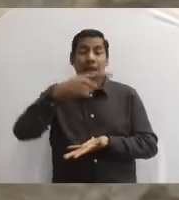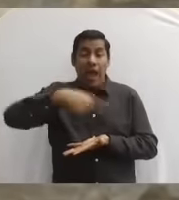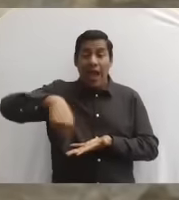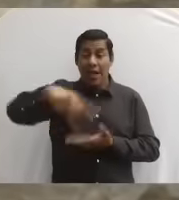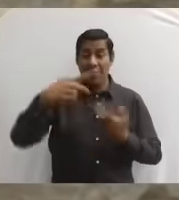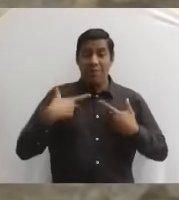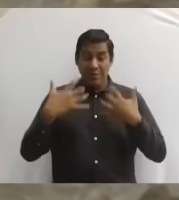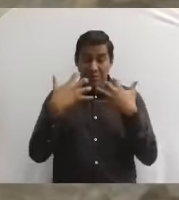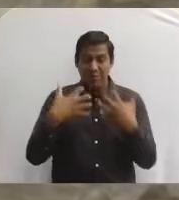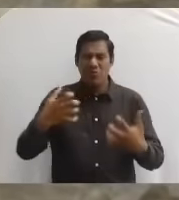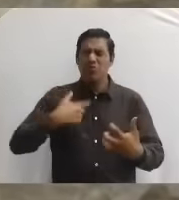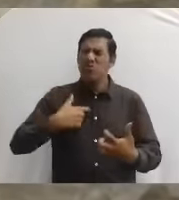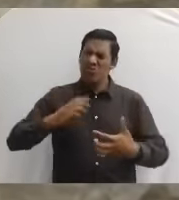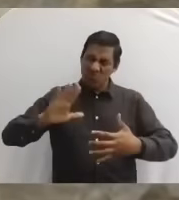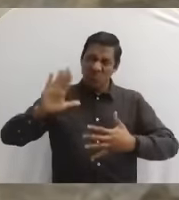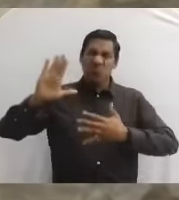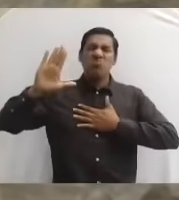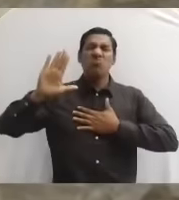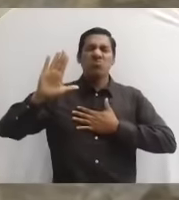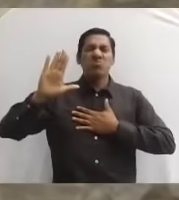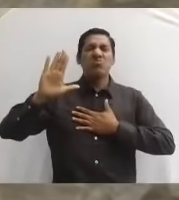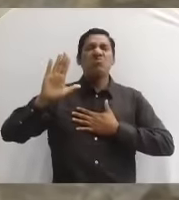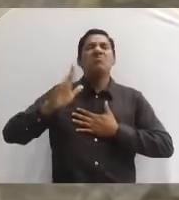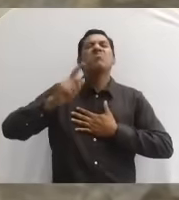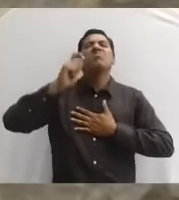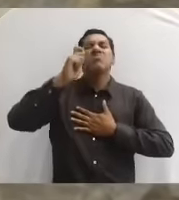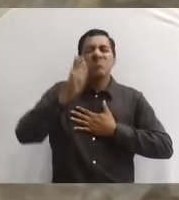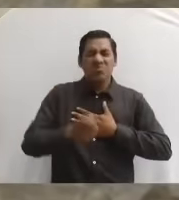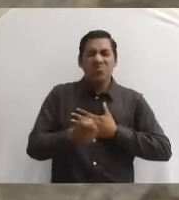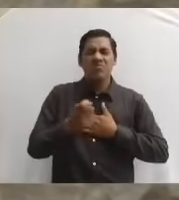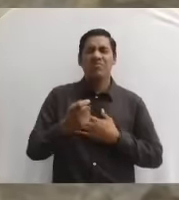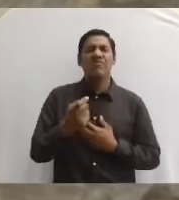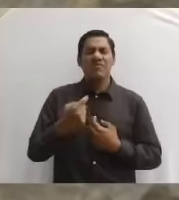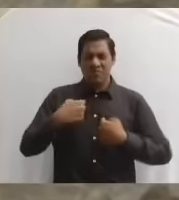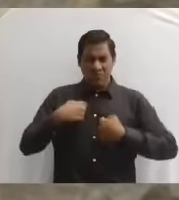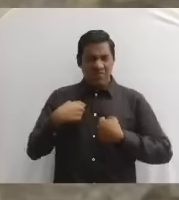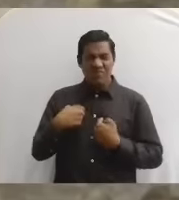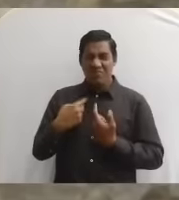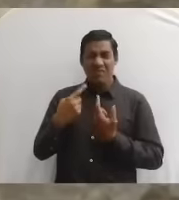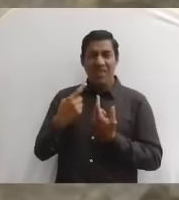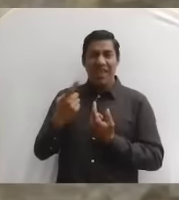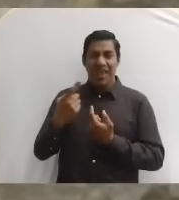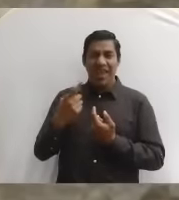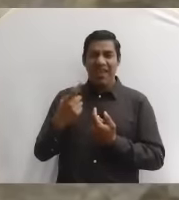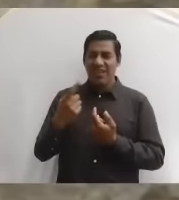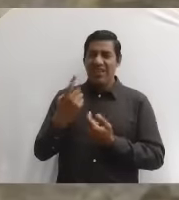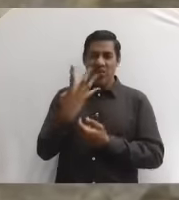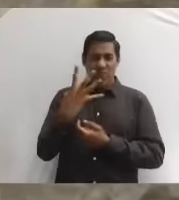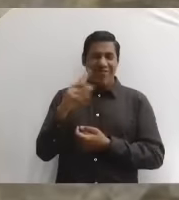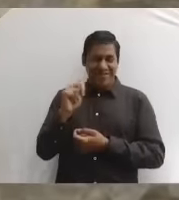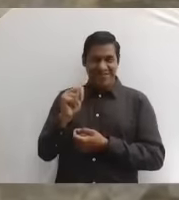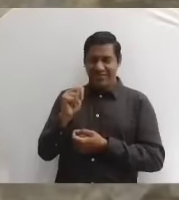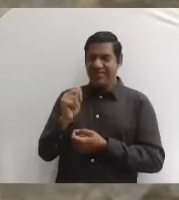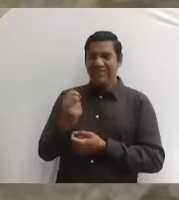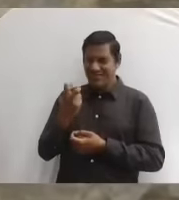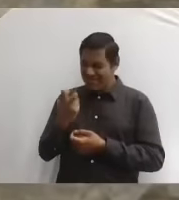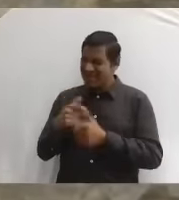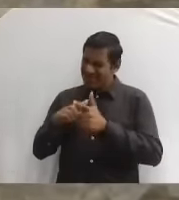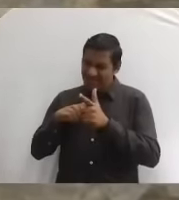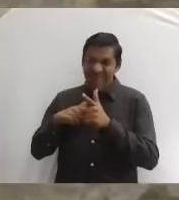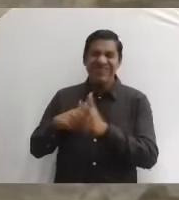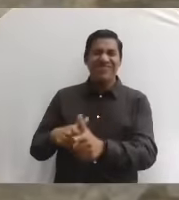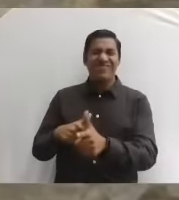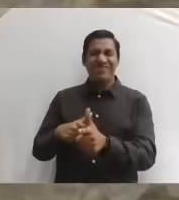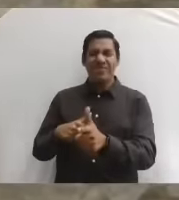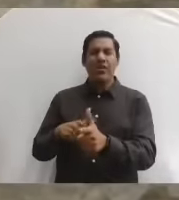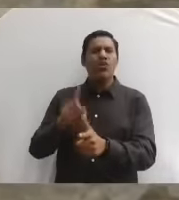ustedes a decirles que vamos a continuar por el camino de la cuarta transformación, que no